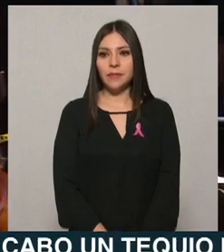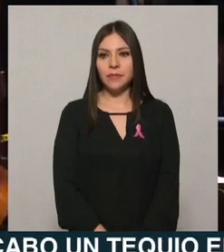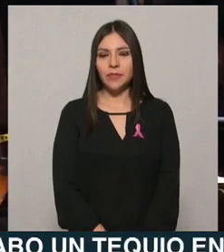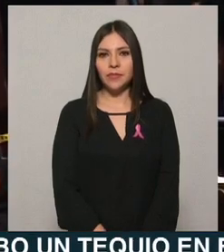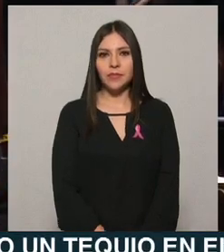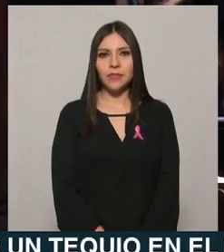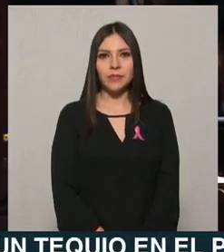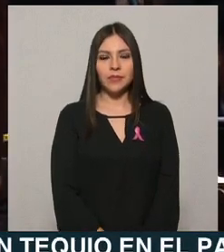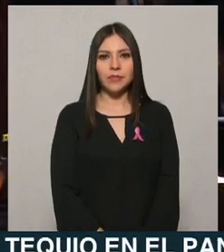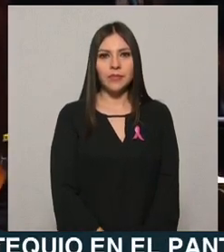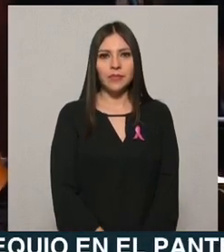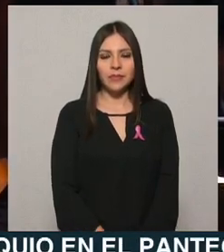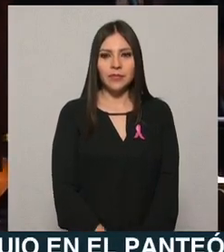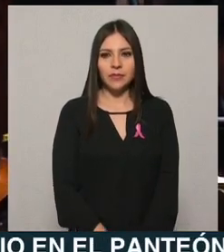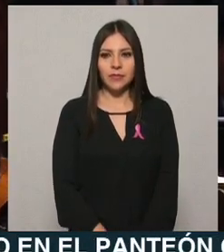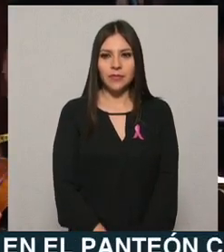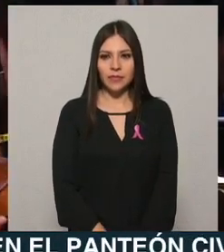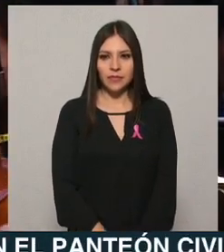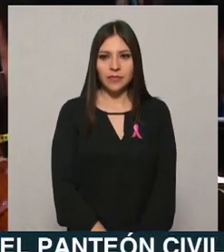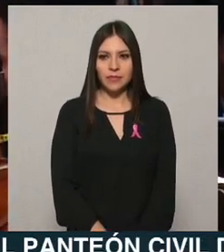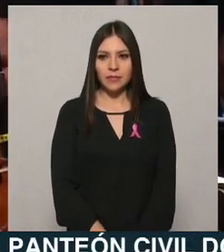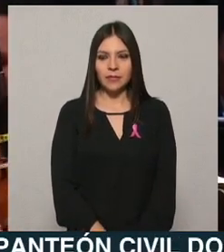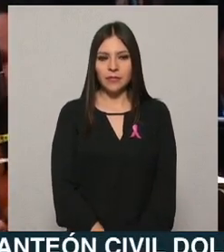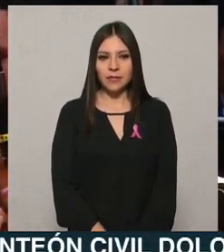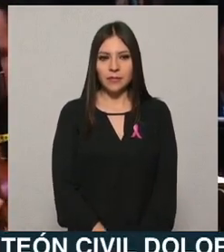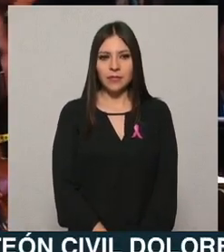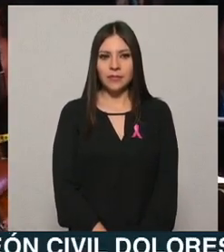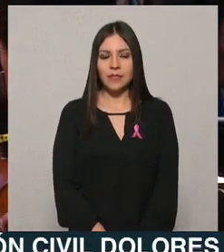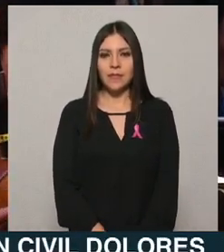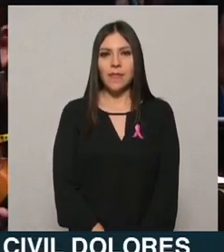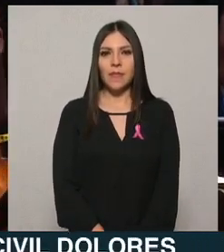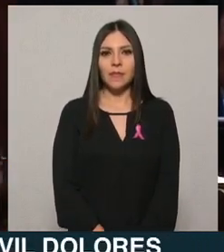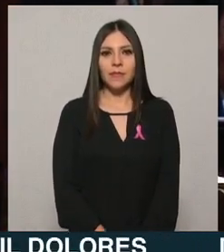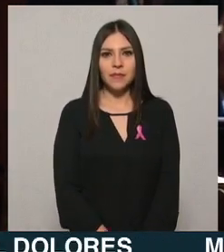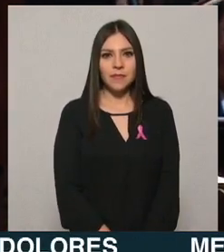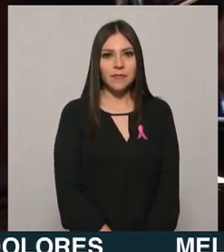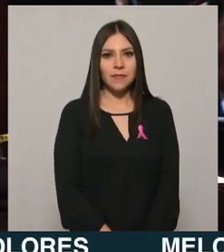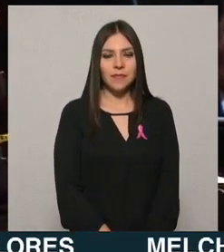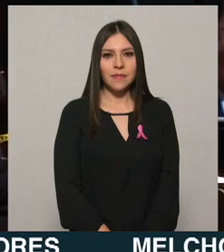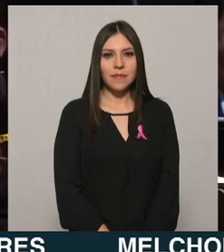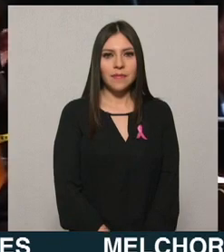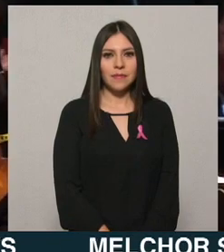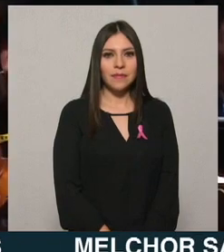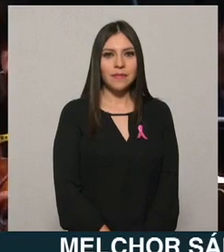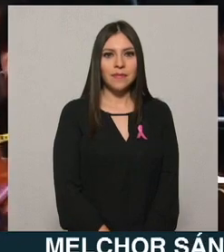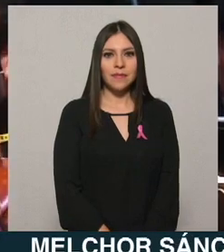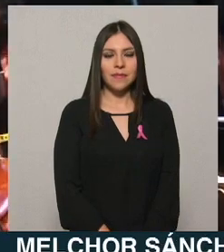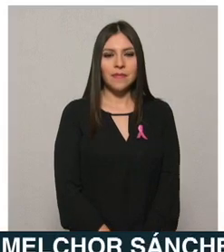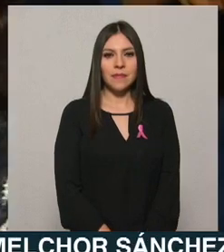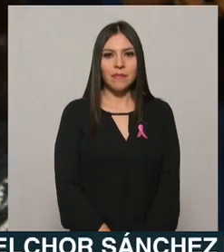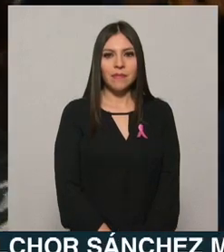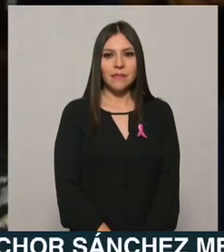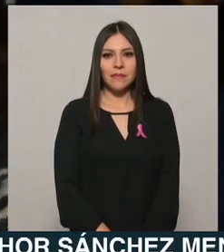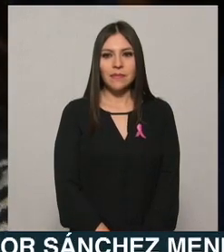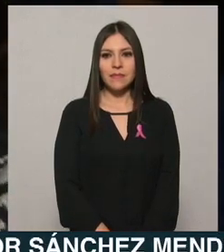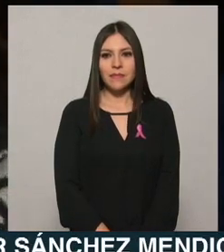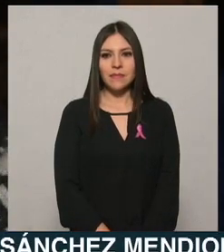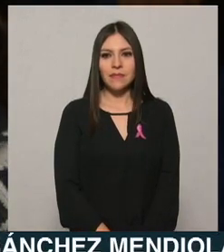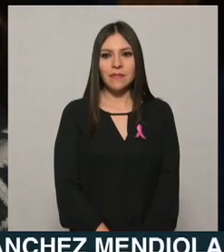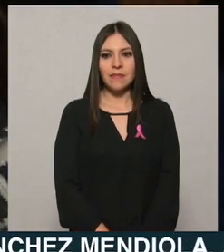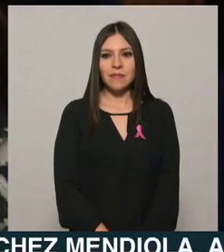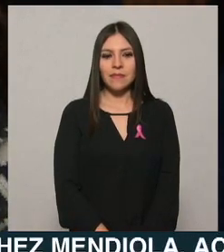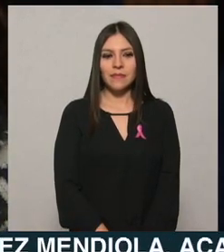paloma, pobre tonto, que luchar cantar, no